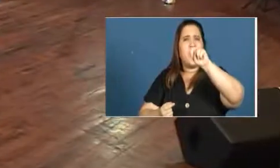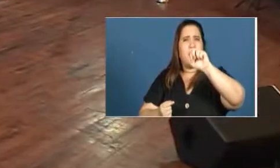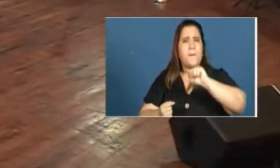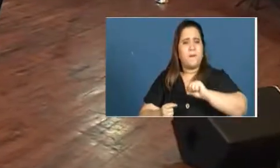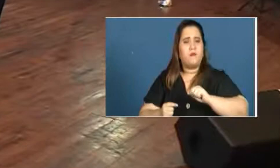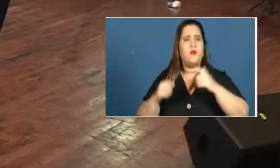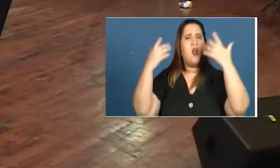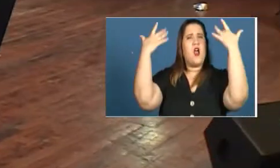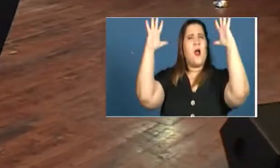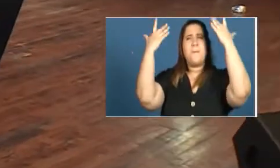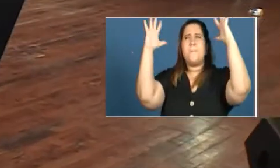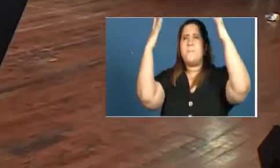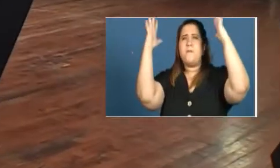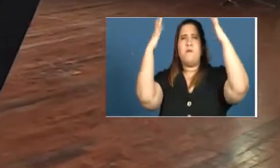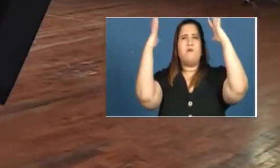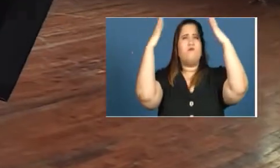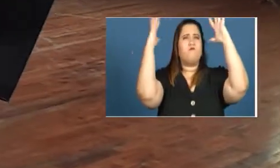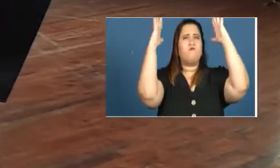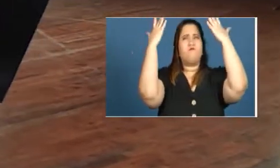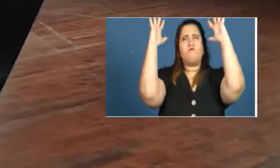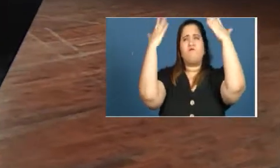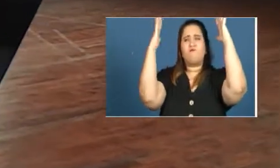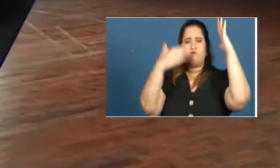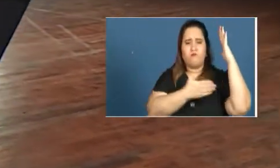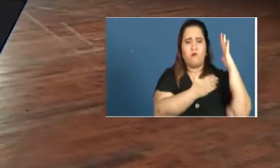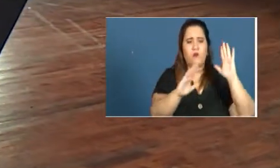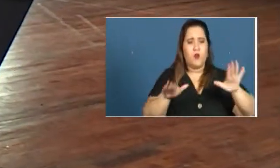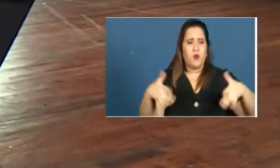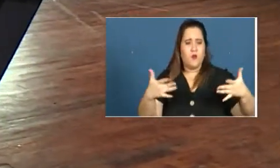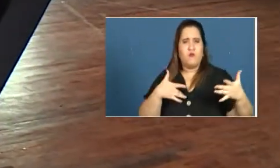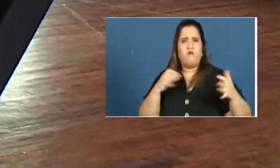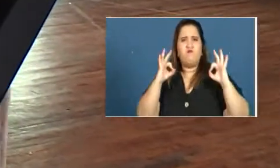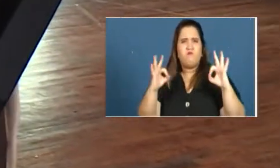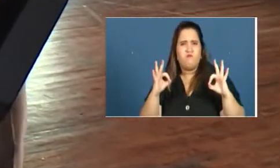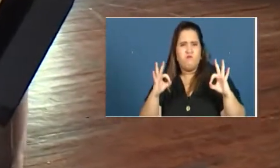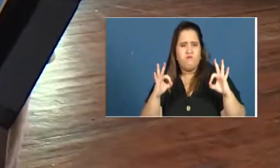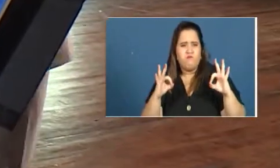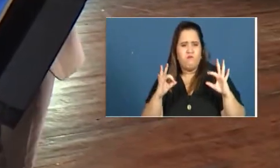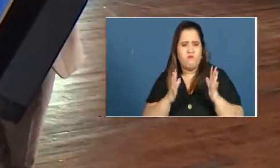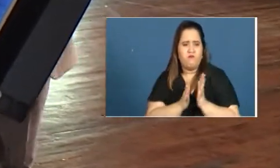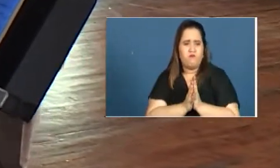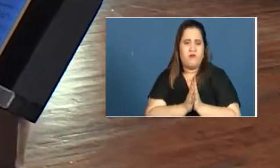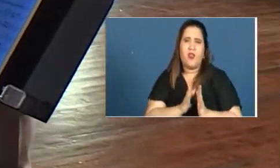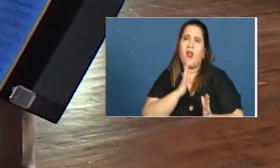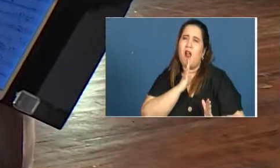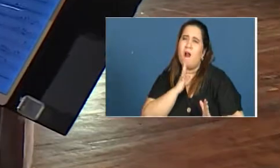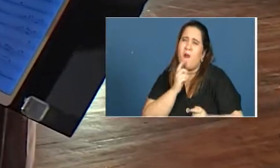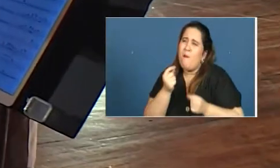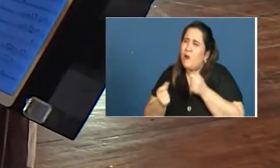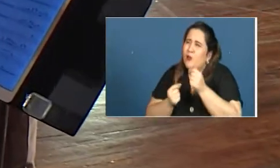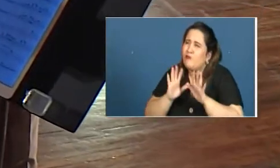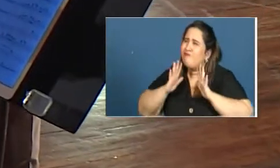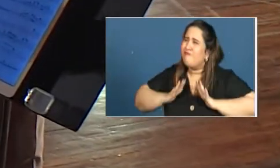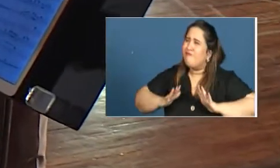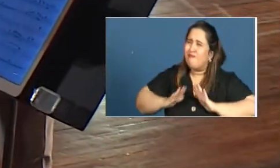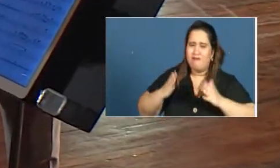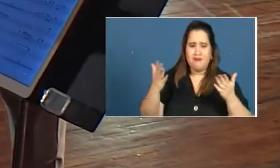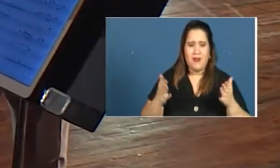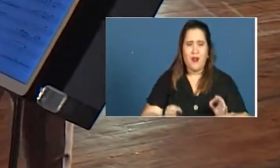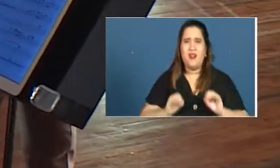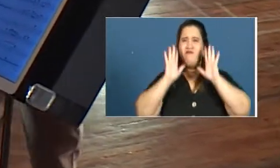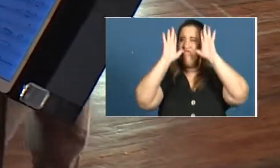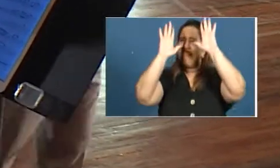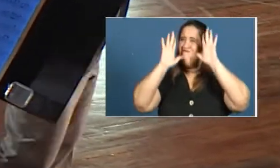para Alejandro Castillo. ¿Cómo te fue con esos arreglos, mi hermanazo? Muy bien. Ah, cónchale, habla, papi, tranquilo.